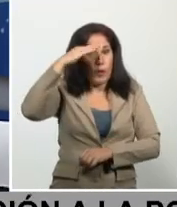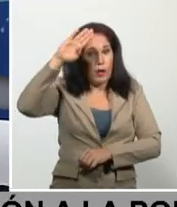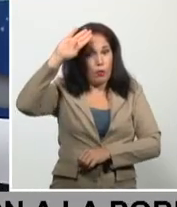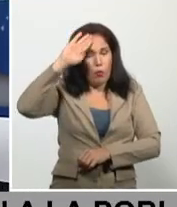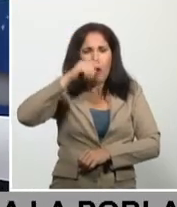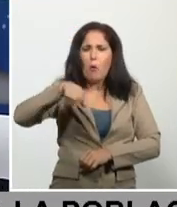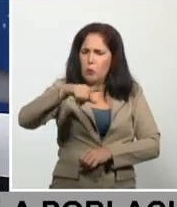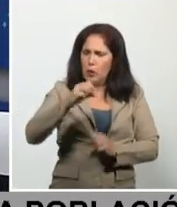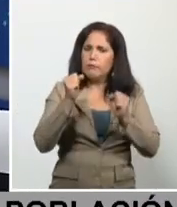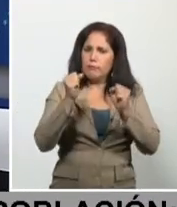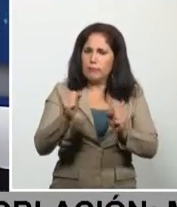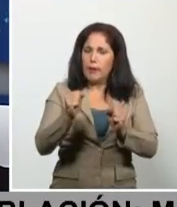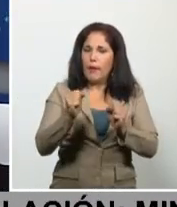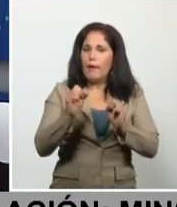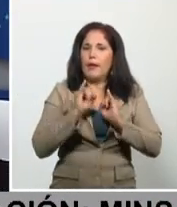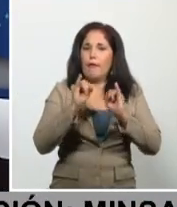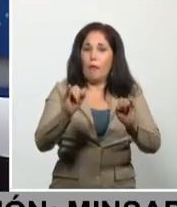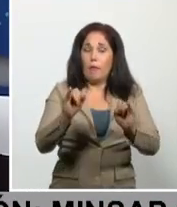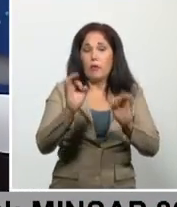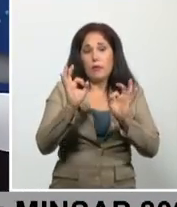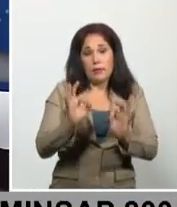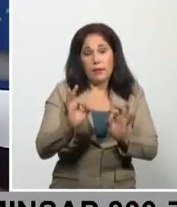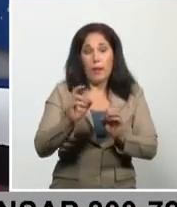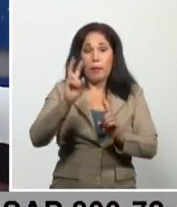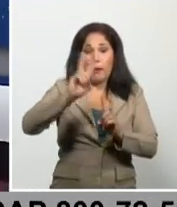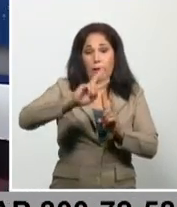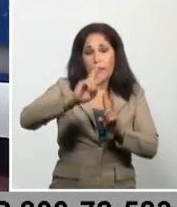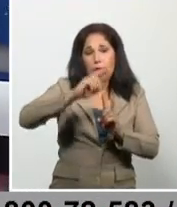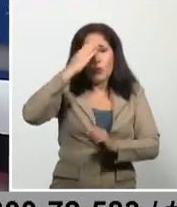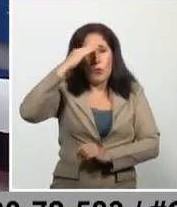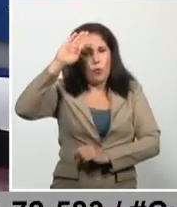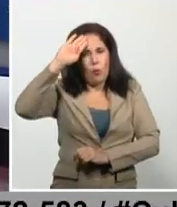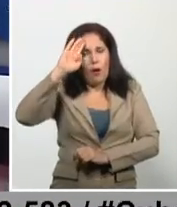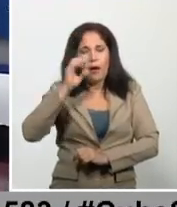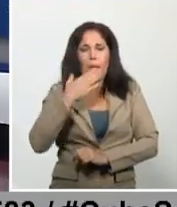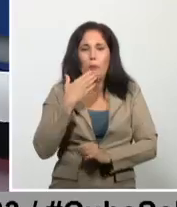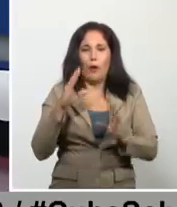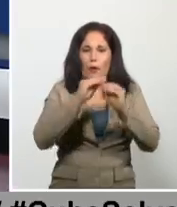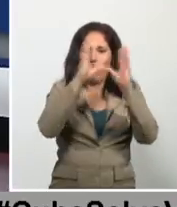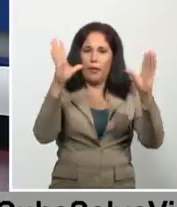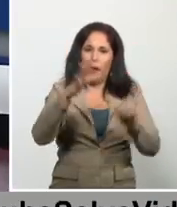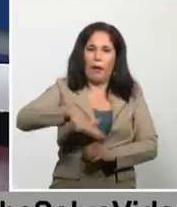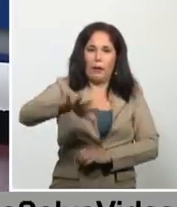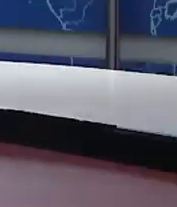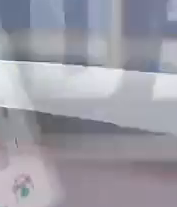Usted manténgase informado con cada una de nuestras emisiones informativas. Muy buenos días.